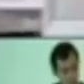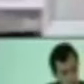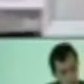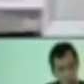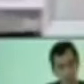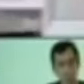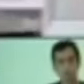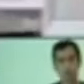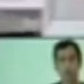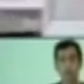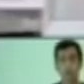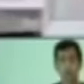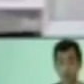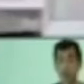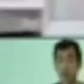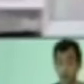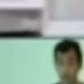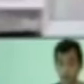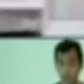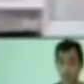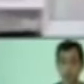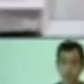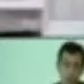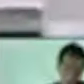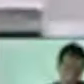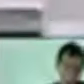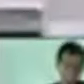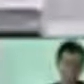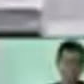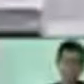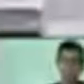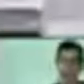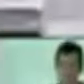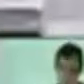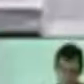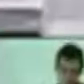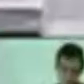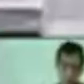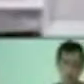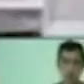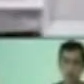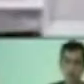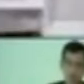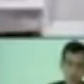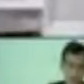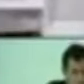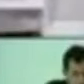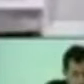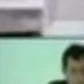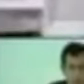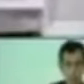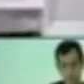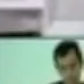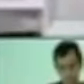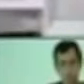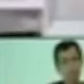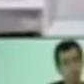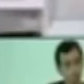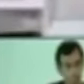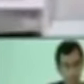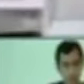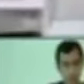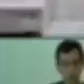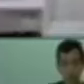El candidato podrá apoyarse con tarjetas informativas, ilustraciones o estadísticas. No se permite el